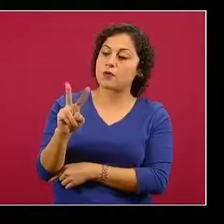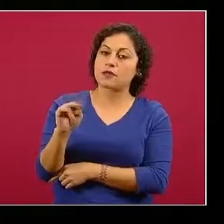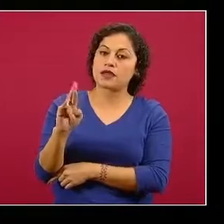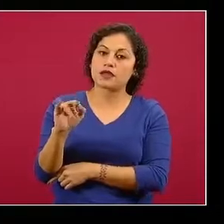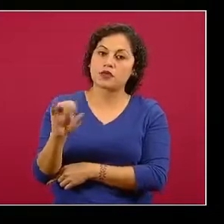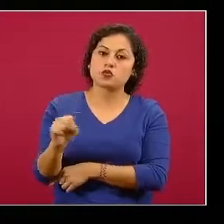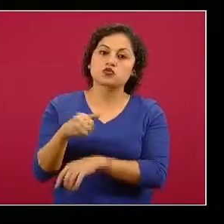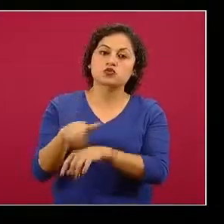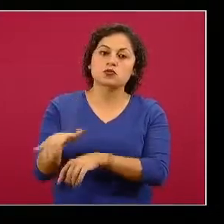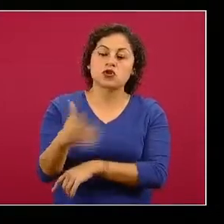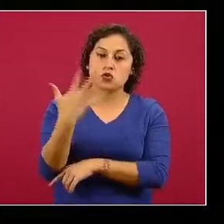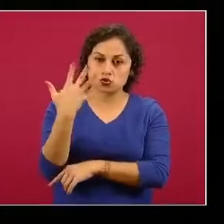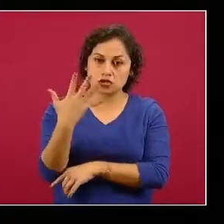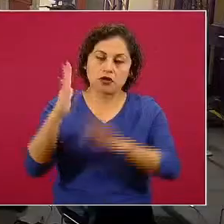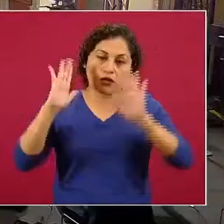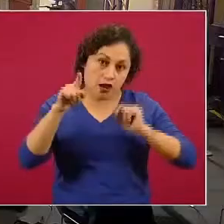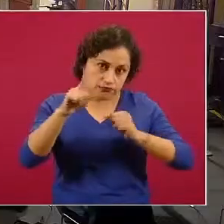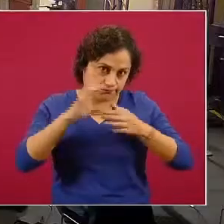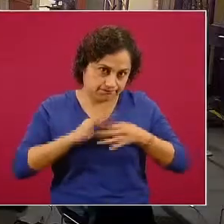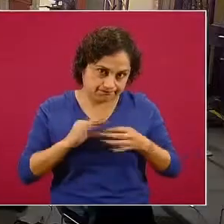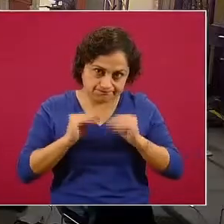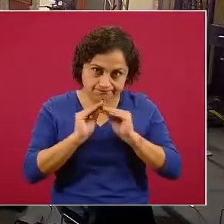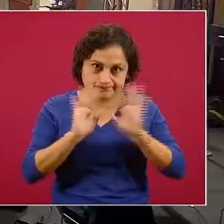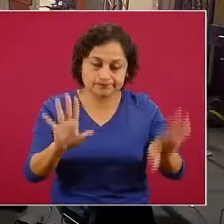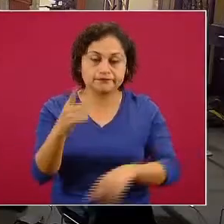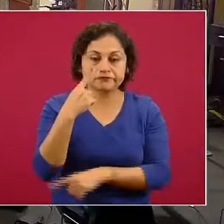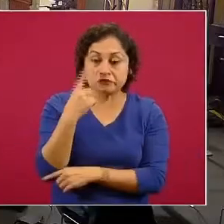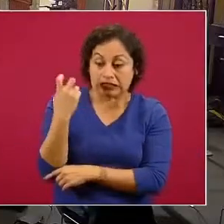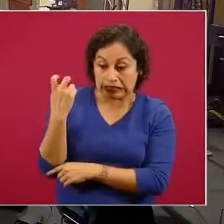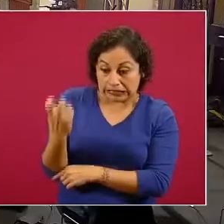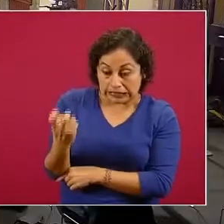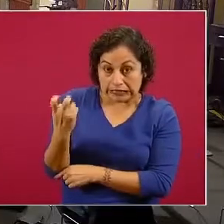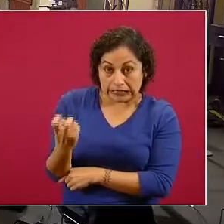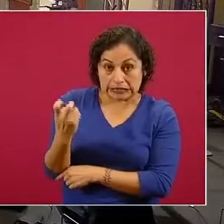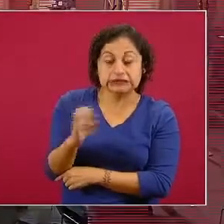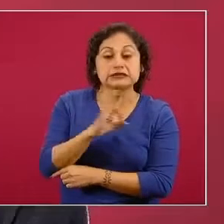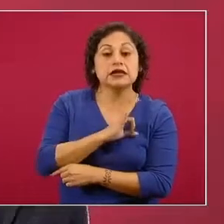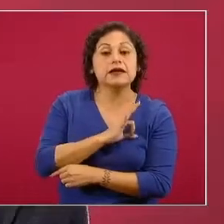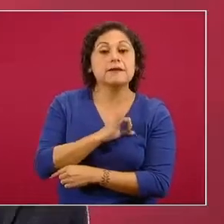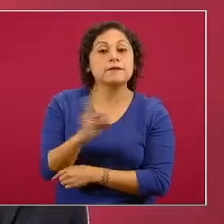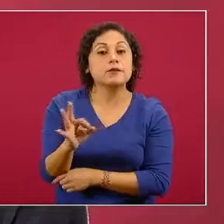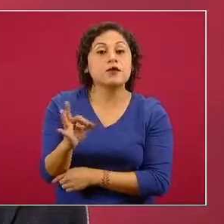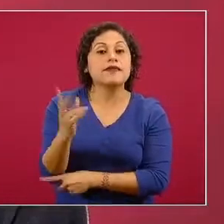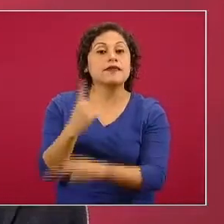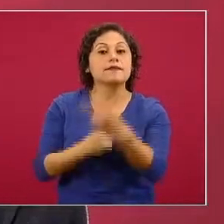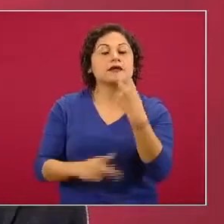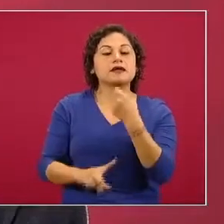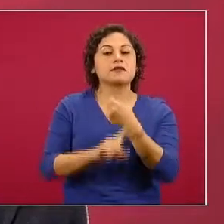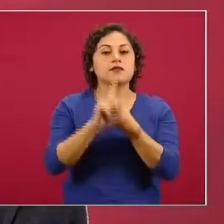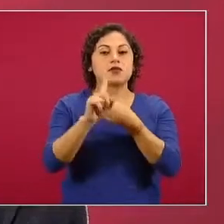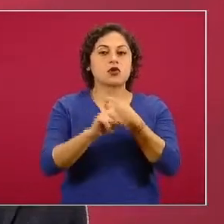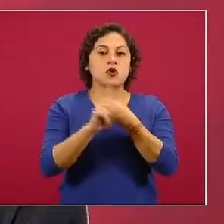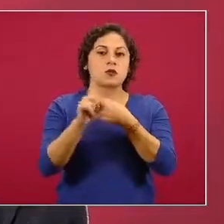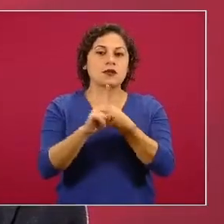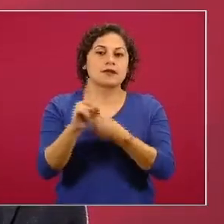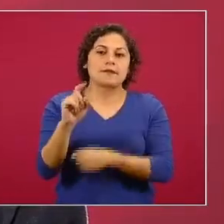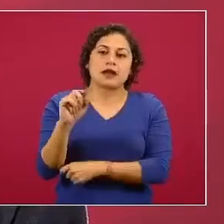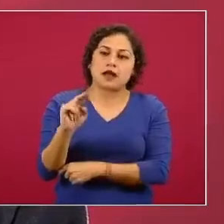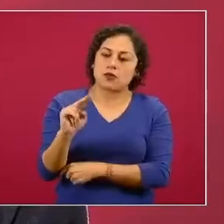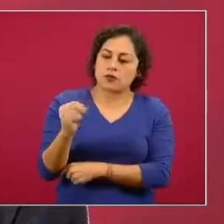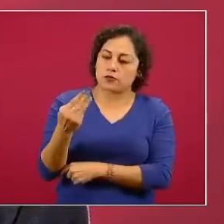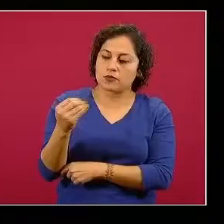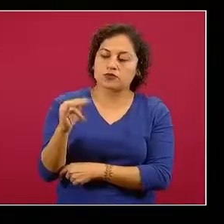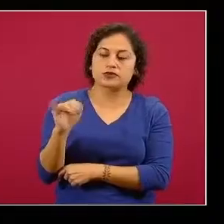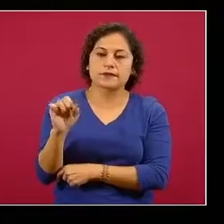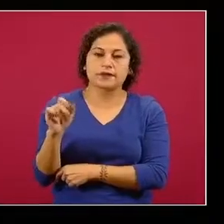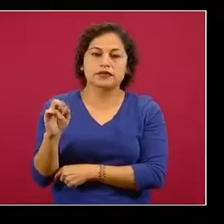aclarará, podría provocar una inmunosupresión que provocara infecciones. Usted me aclarará. Y